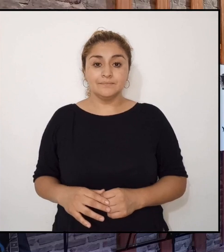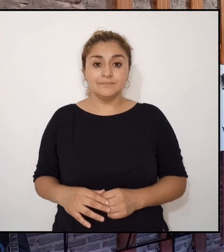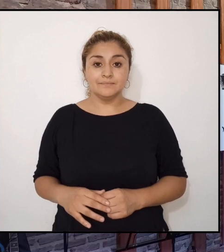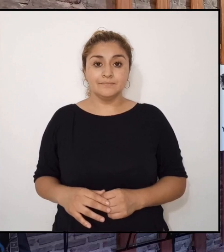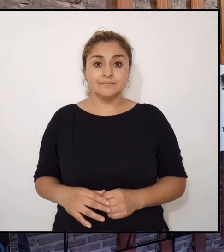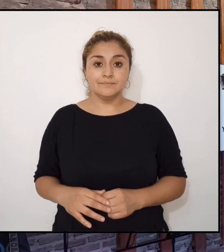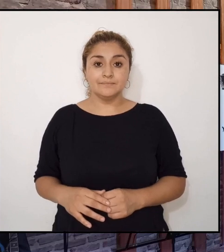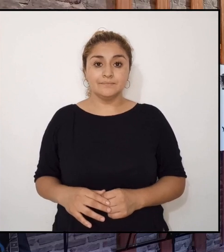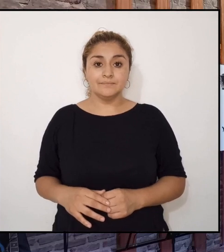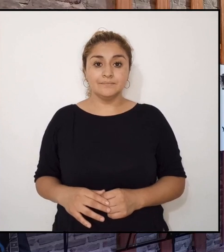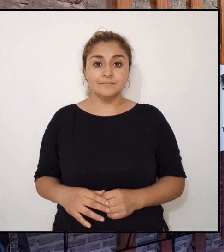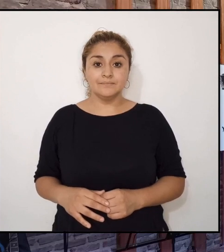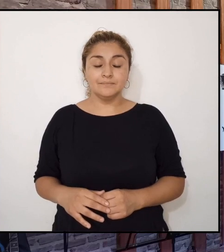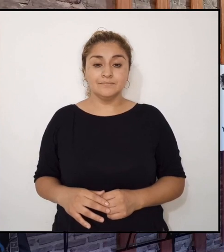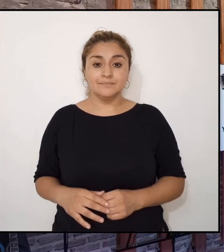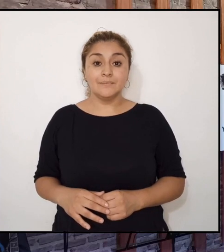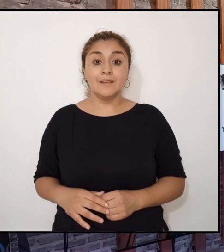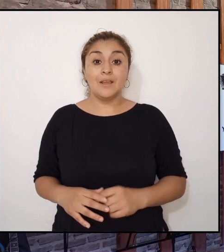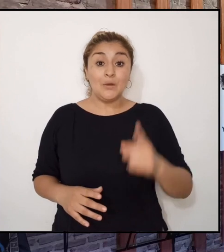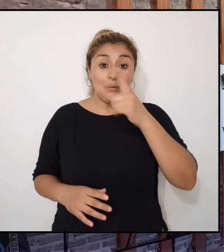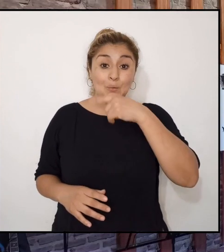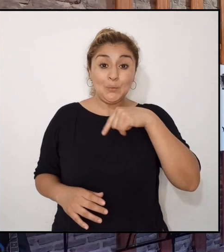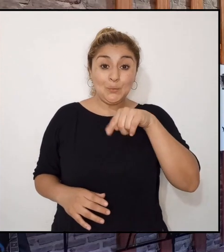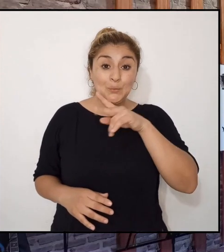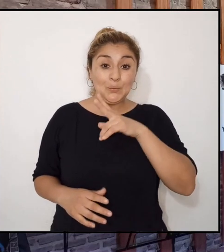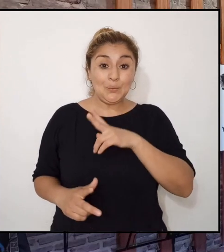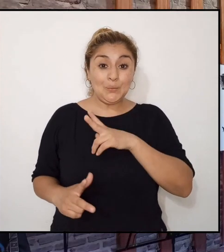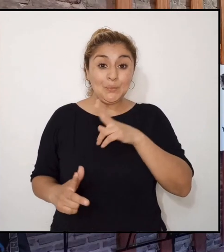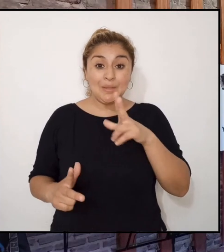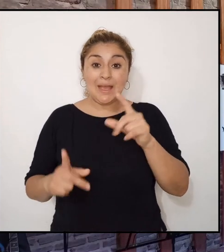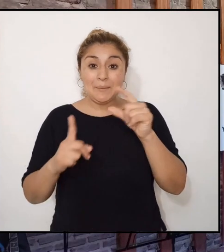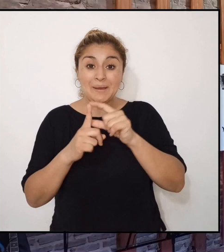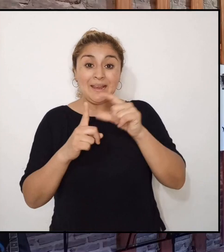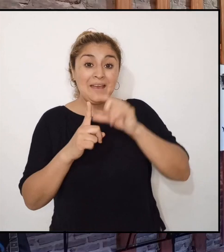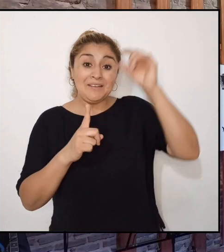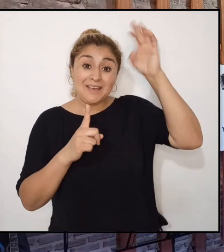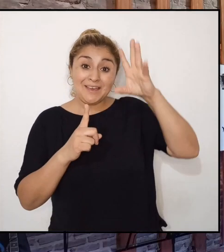¿cuánto dicen gloria a Dios? Por su palabra, ¿eh?